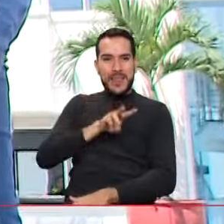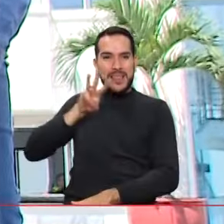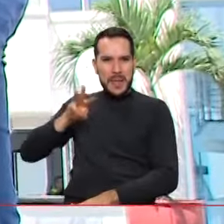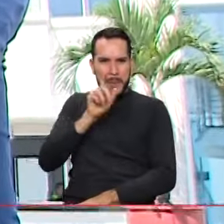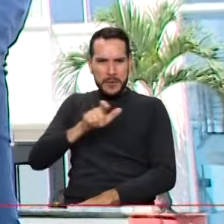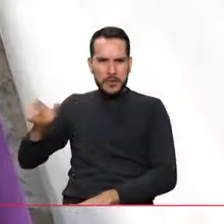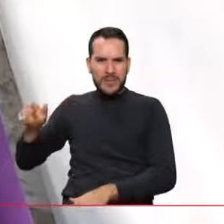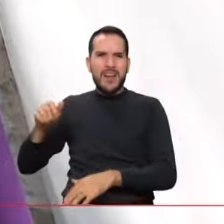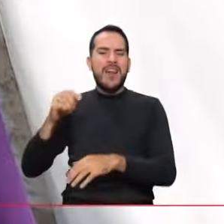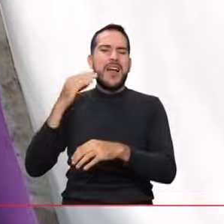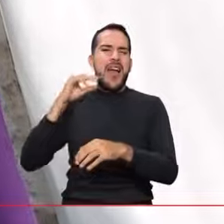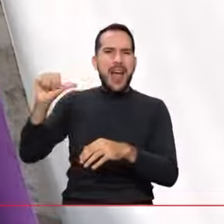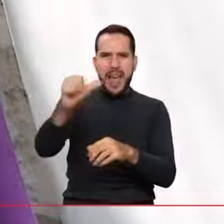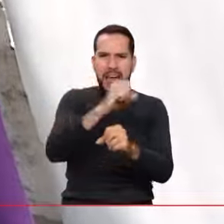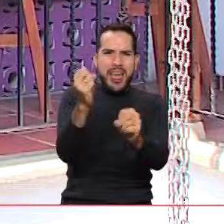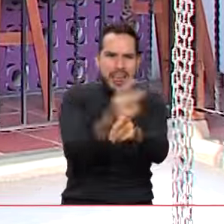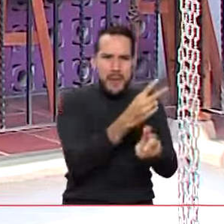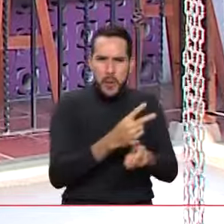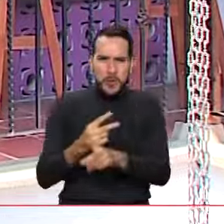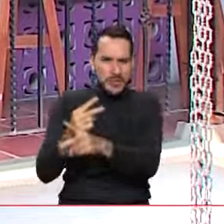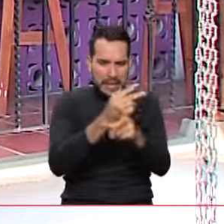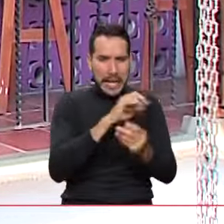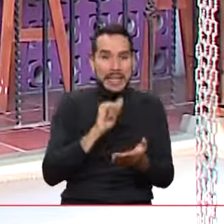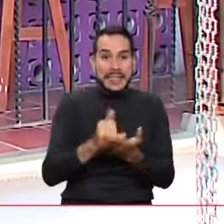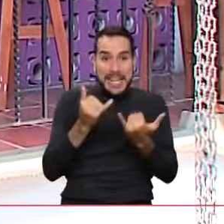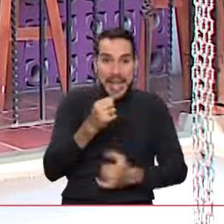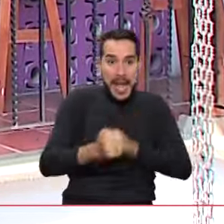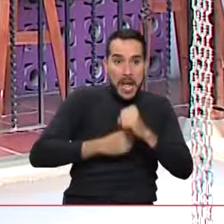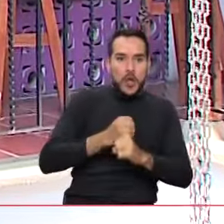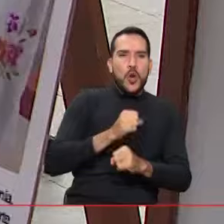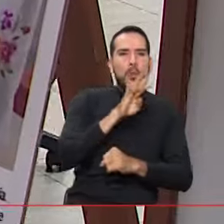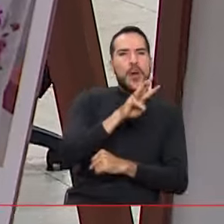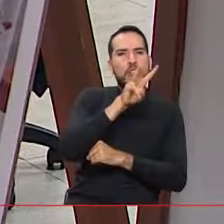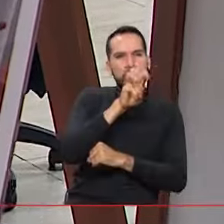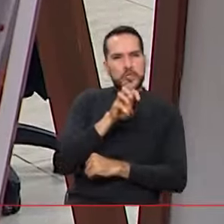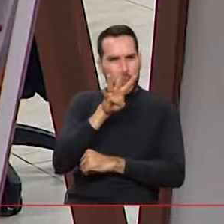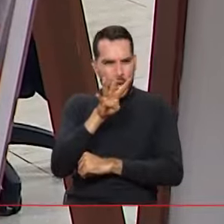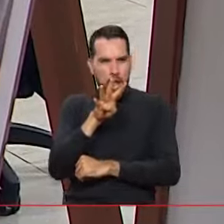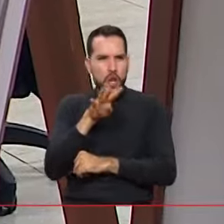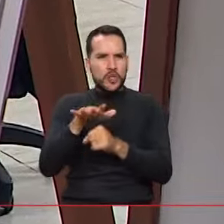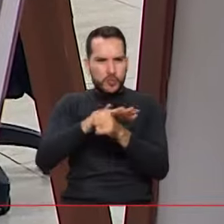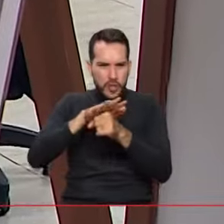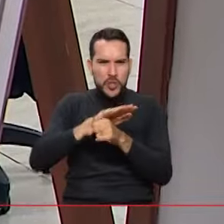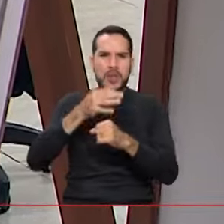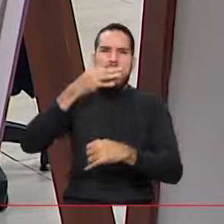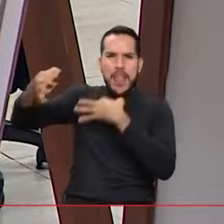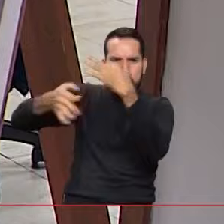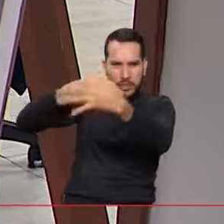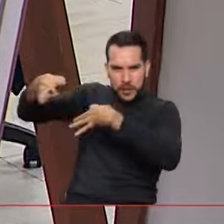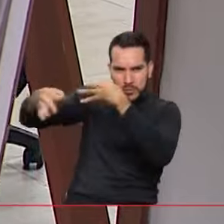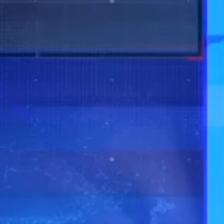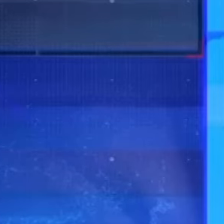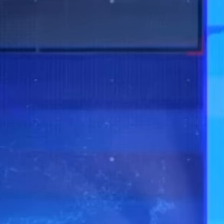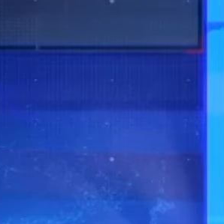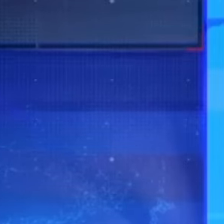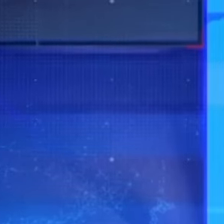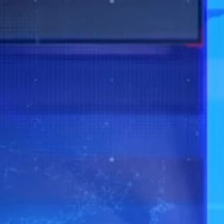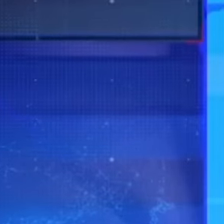del año ya se han reportado 481 nuevos casos y en Casa Matria ya han recibido atención psicosocial y jurídica más de 160.